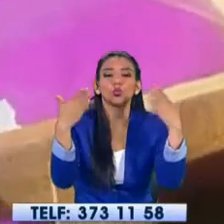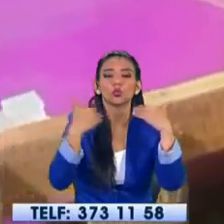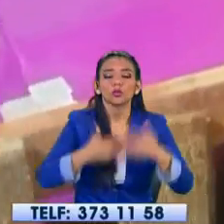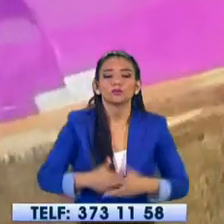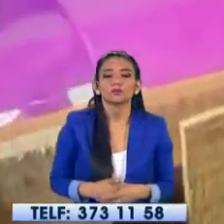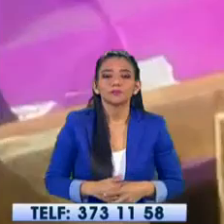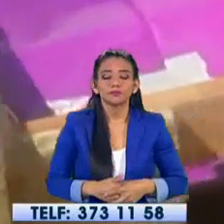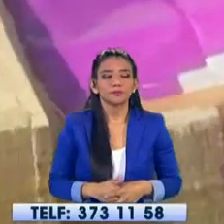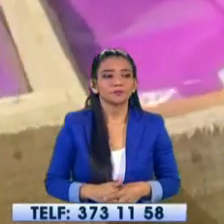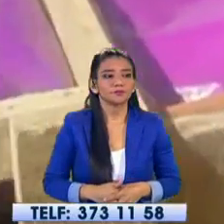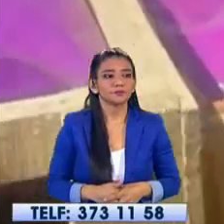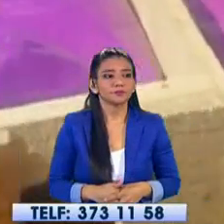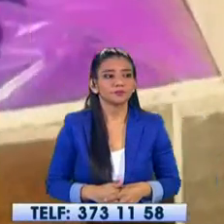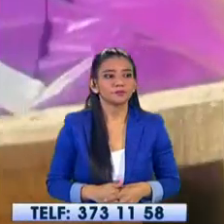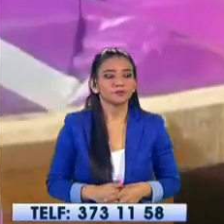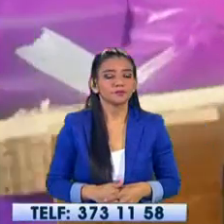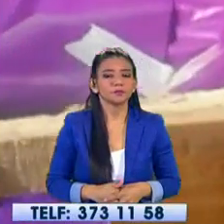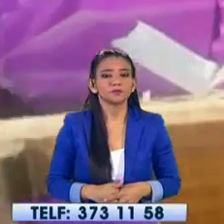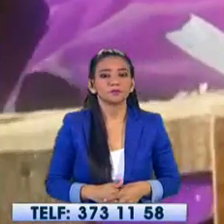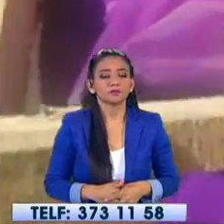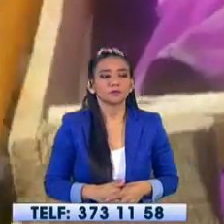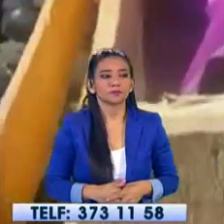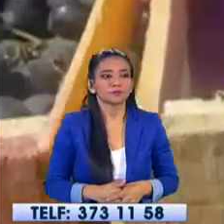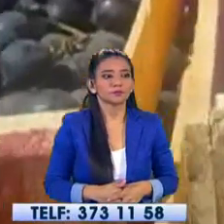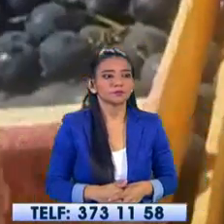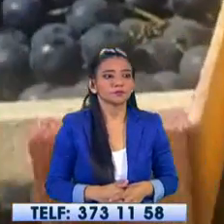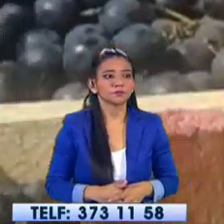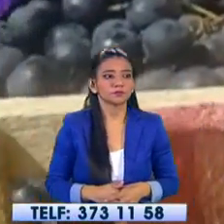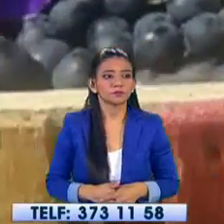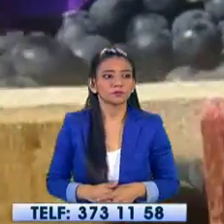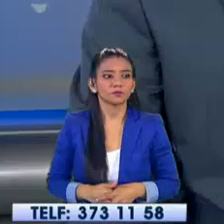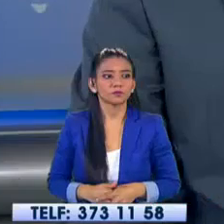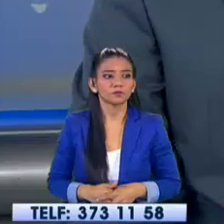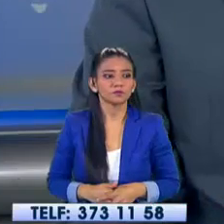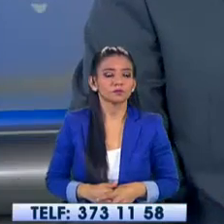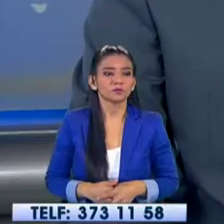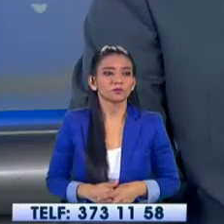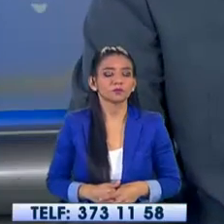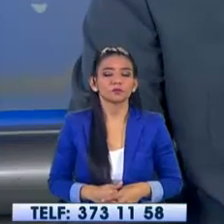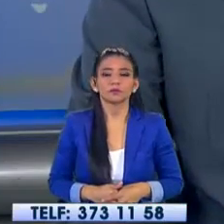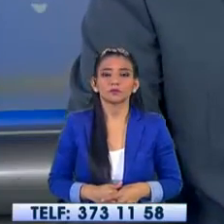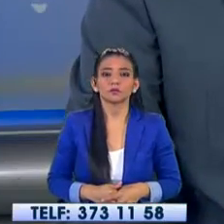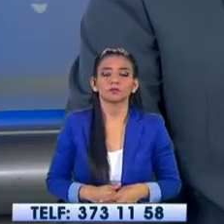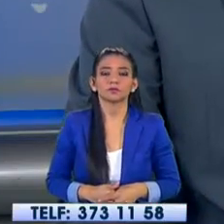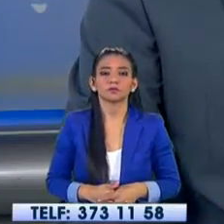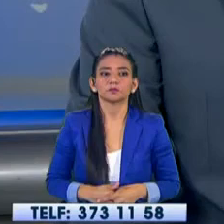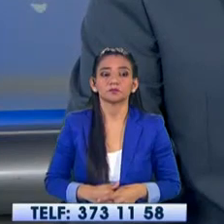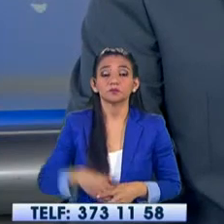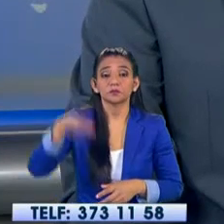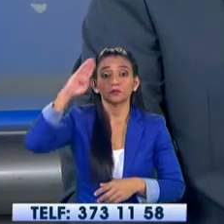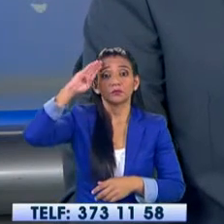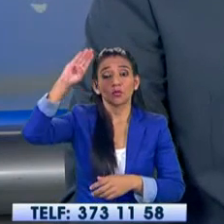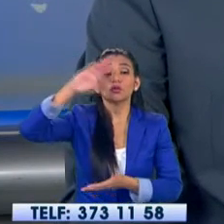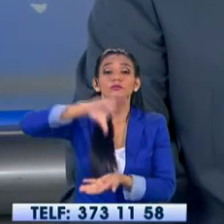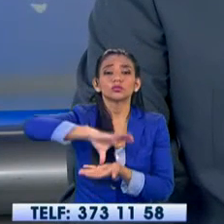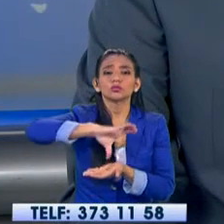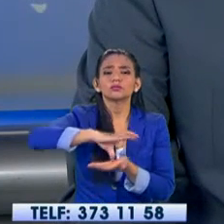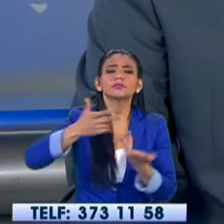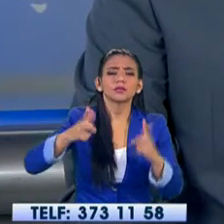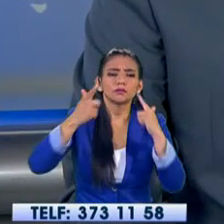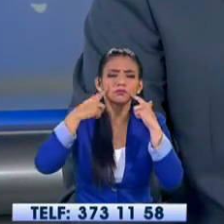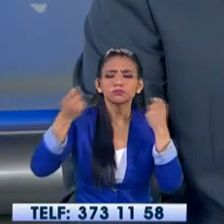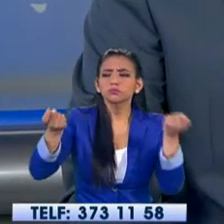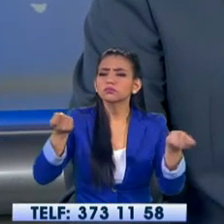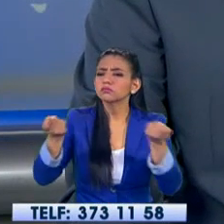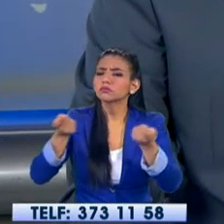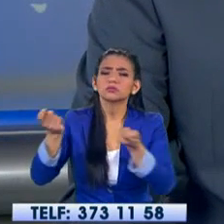Desde la provincia de El Oro, informó Karina Valdivieso. La intendencia emprendió un operativo de control con la